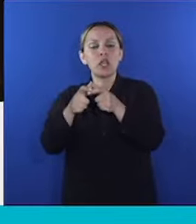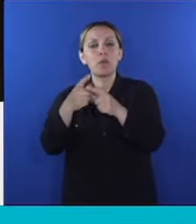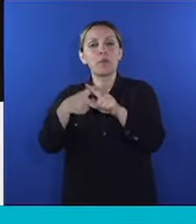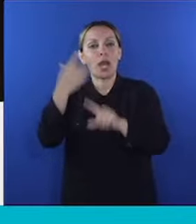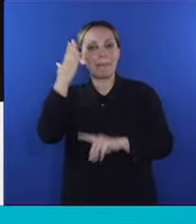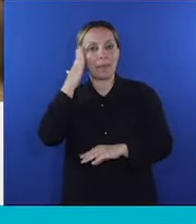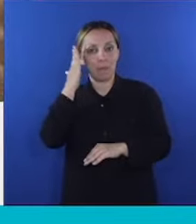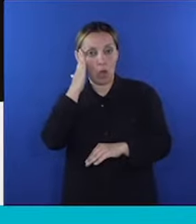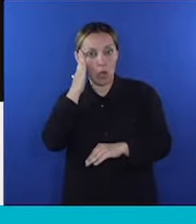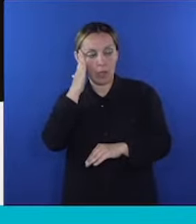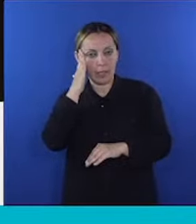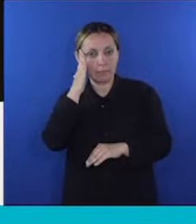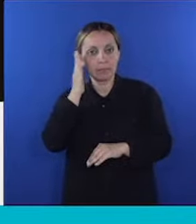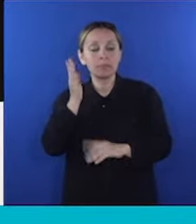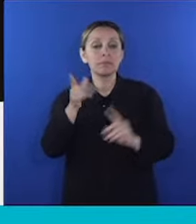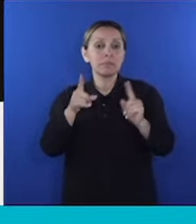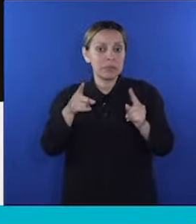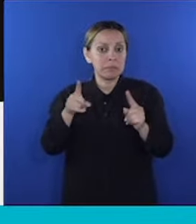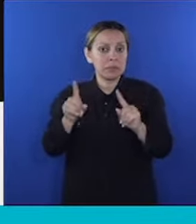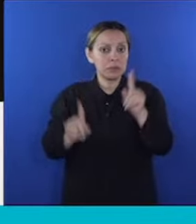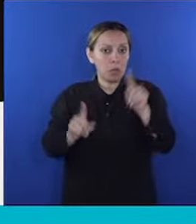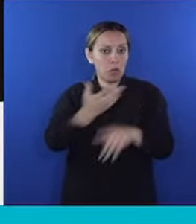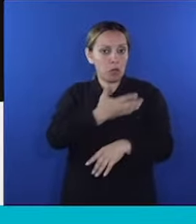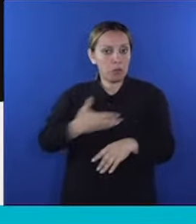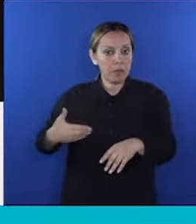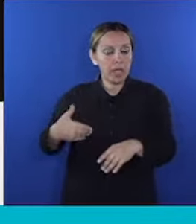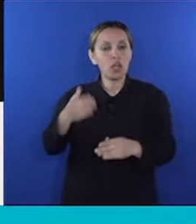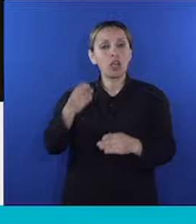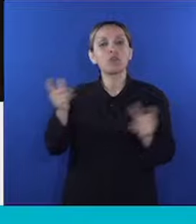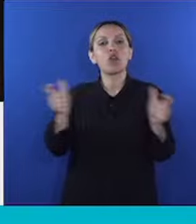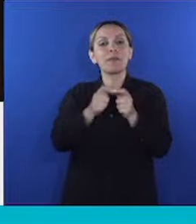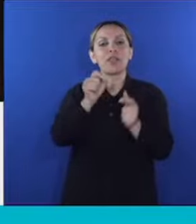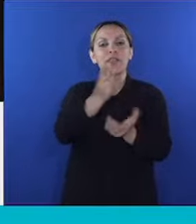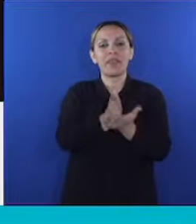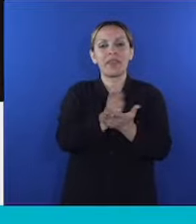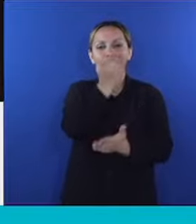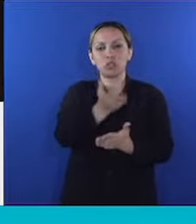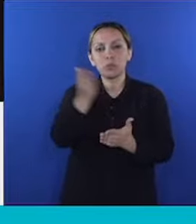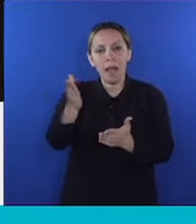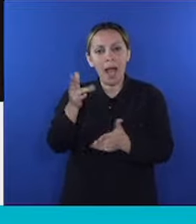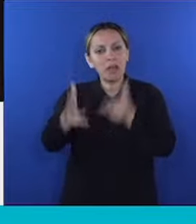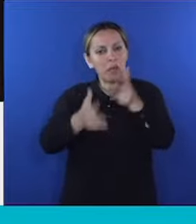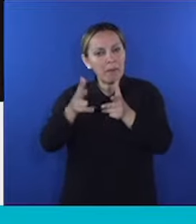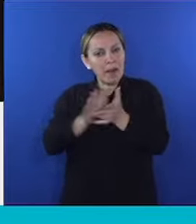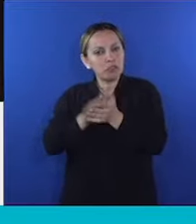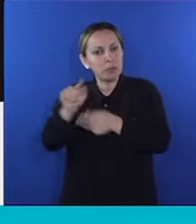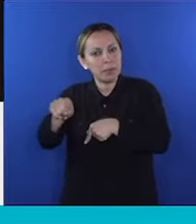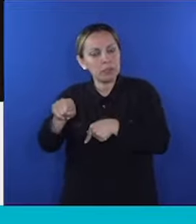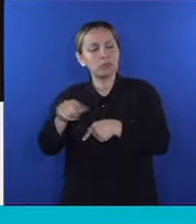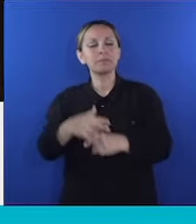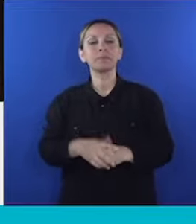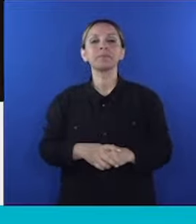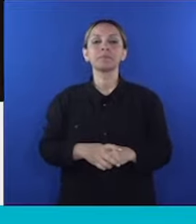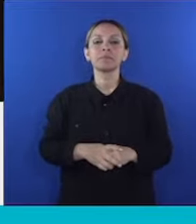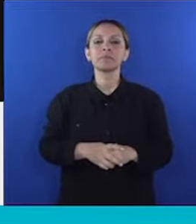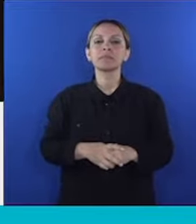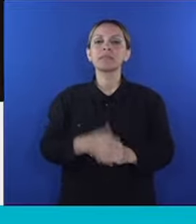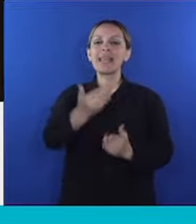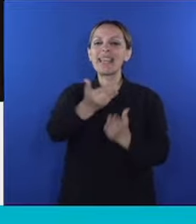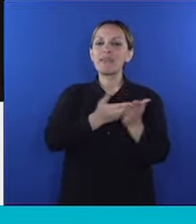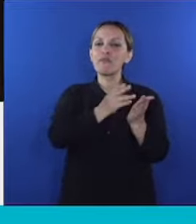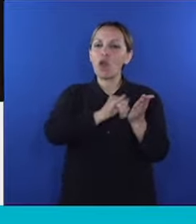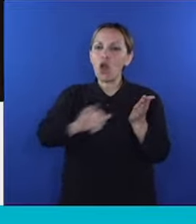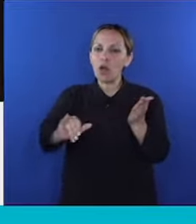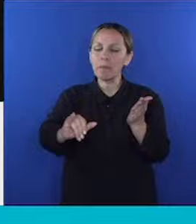muchas veces el propio oficialismo lo ha citado la comisión de Derechos Humanos a distintas instituciones acá de la legislatura opinar y ha sacado un informe que